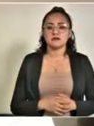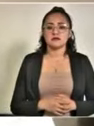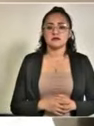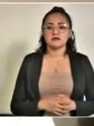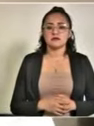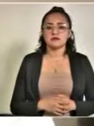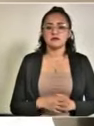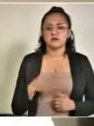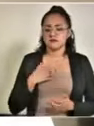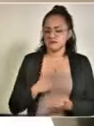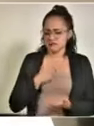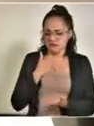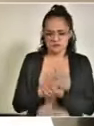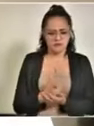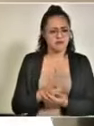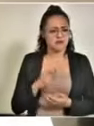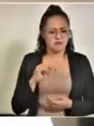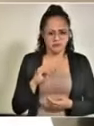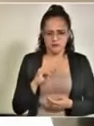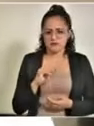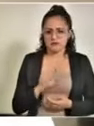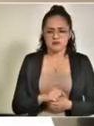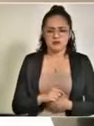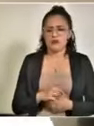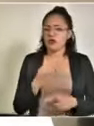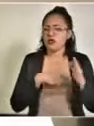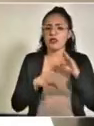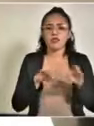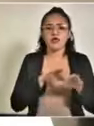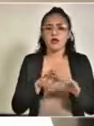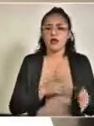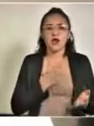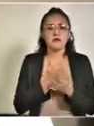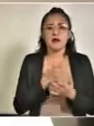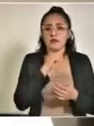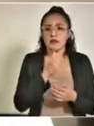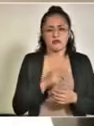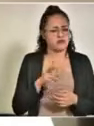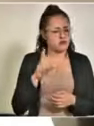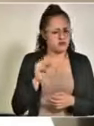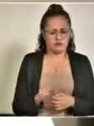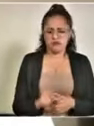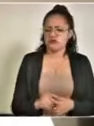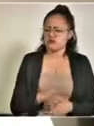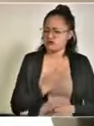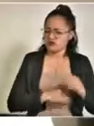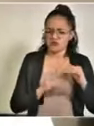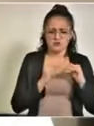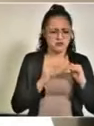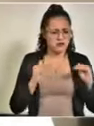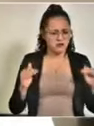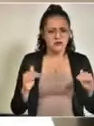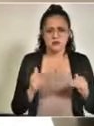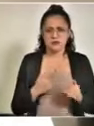Sí. No hay nadie que esté trabajando y que no esté recibiendo su salario. ¿De